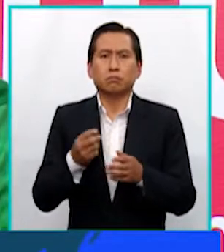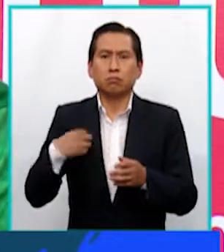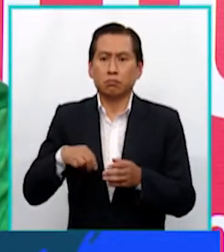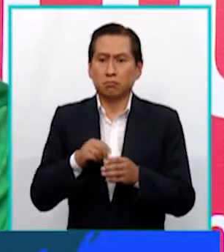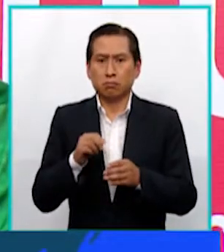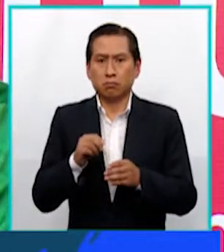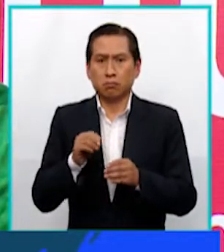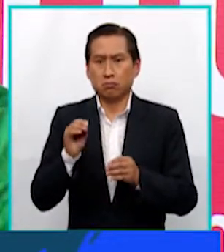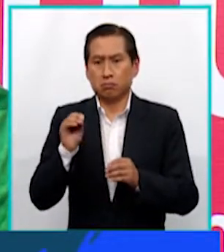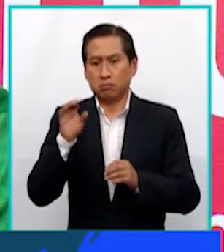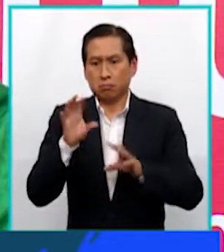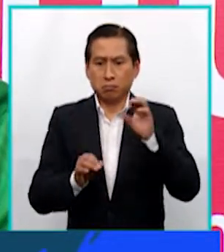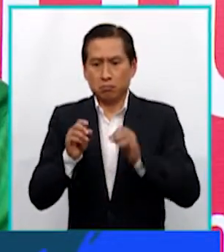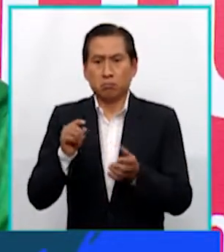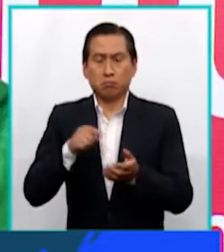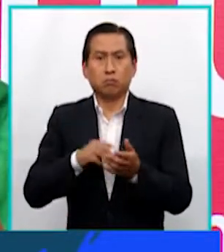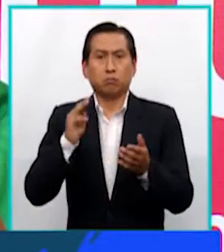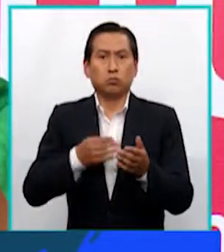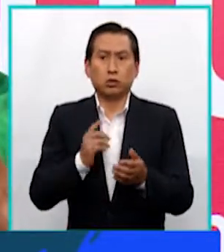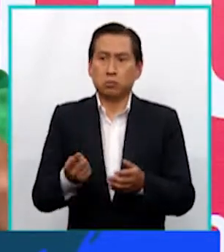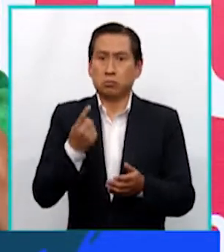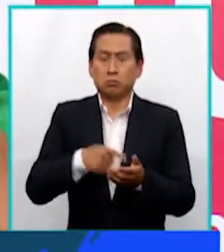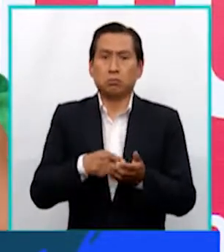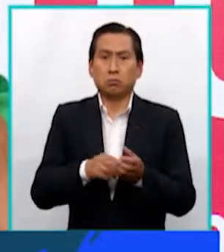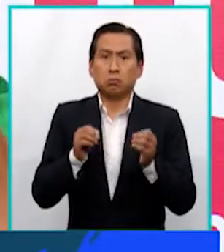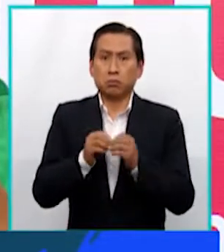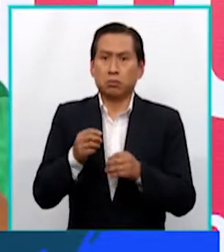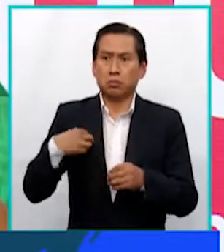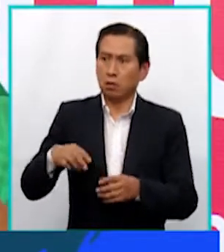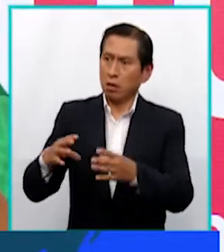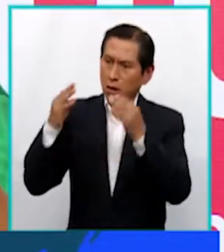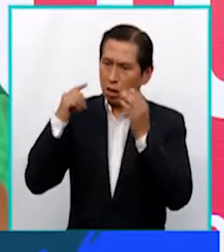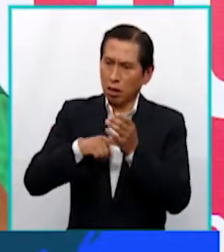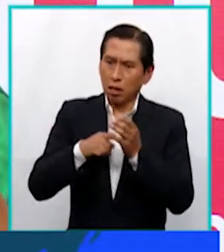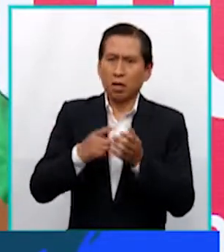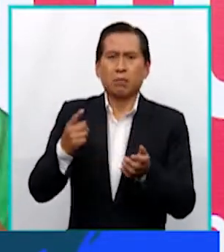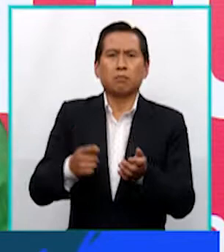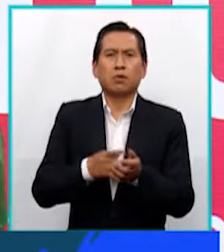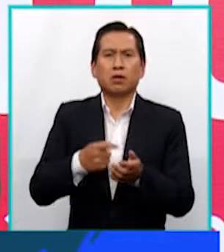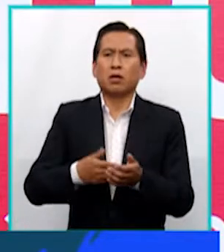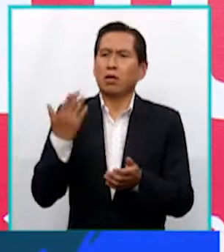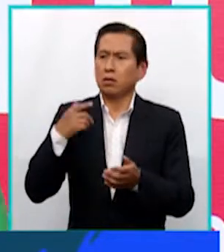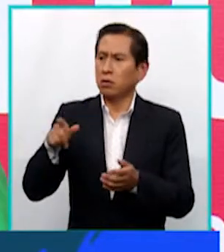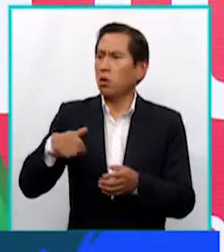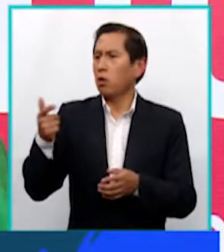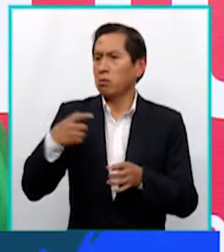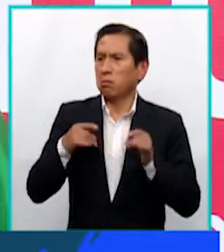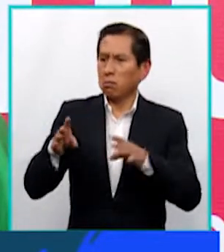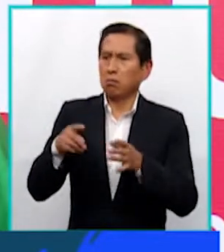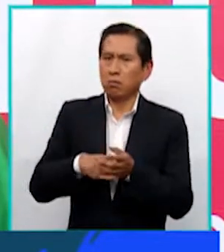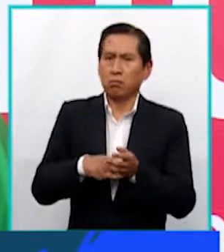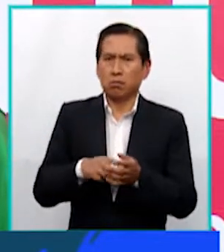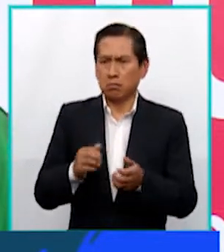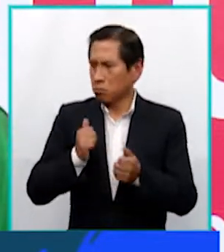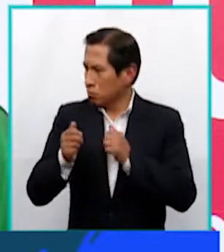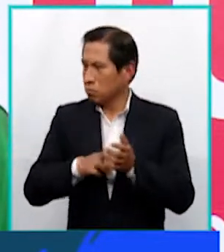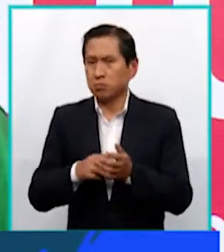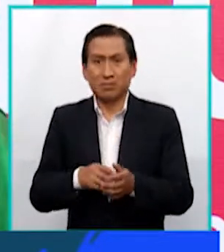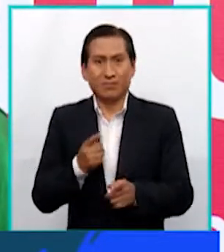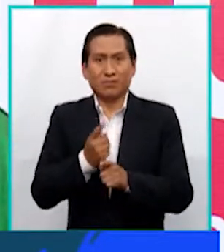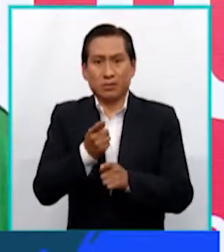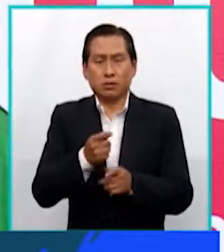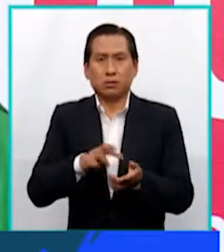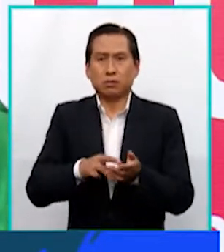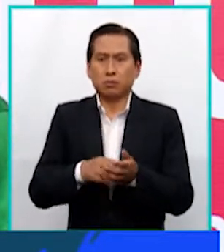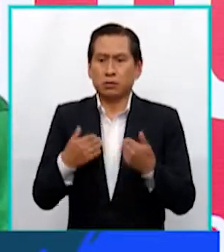estructurado musicalmente solo para con un género, y lo peor, que nos han enseñado en algunos géneros a odiar al otro género, ¿no? Claro, a competir, ¿no? Exacto,